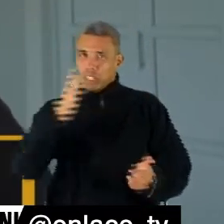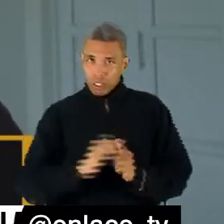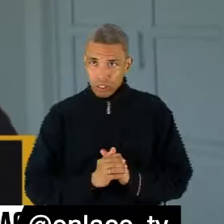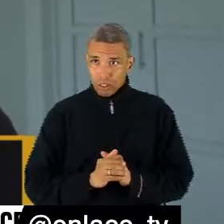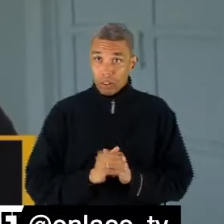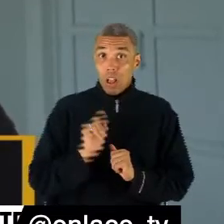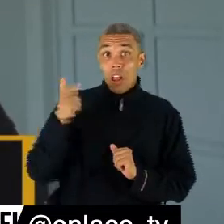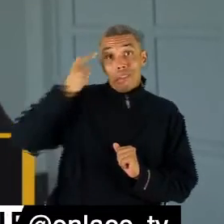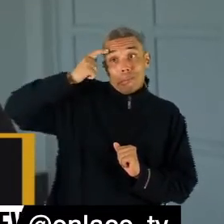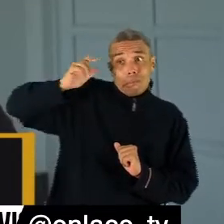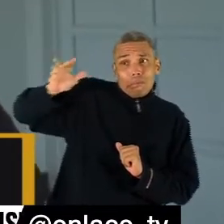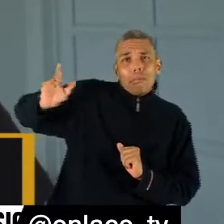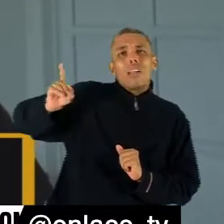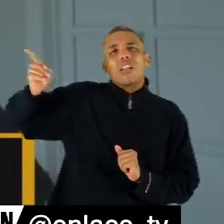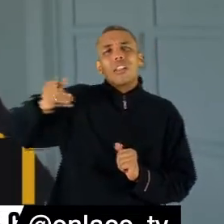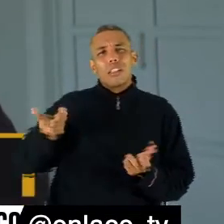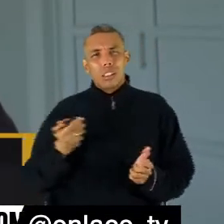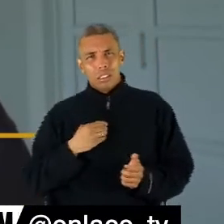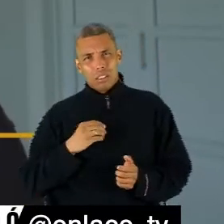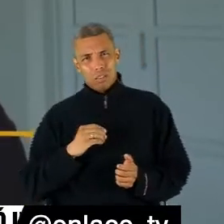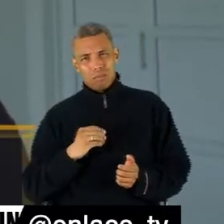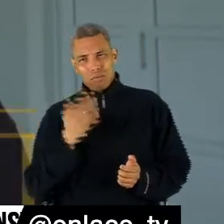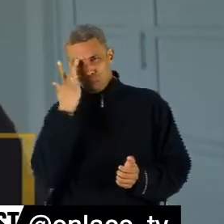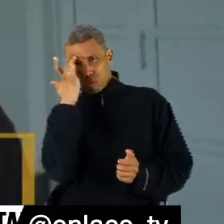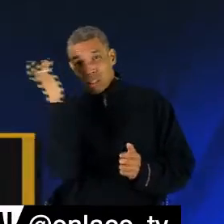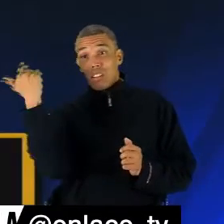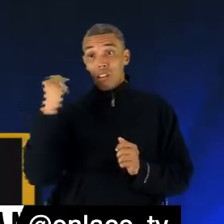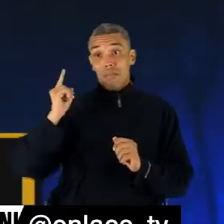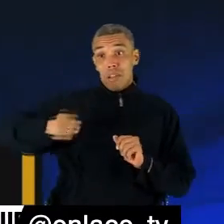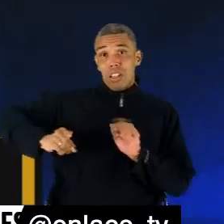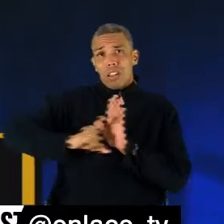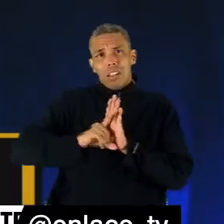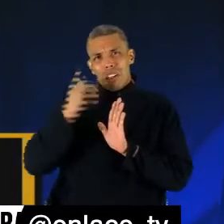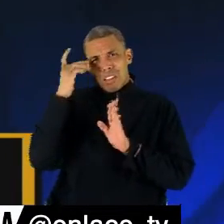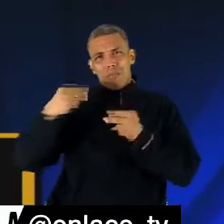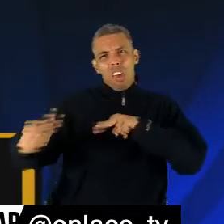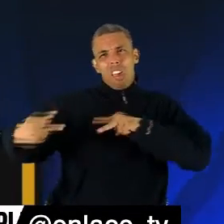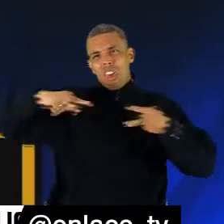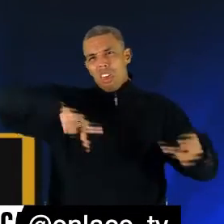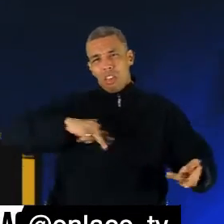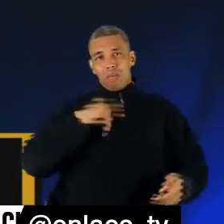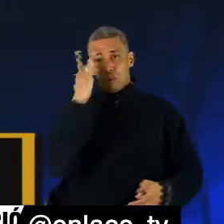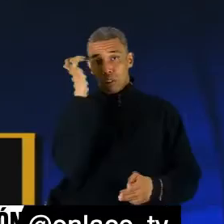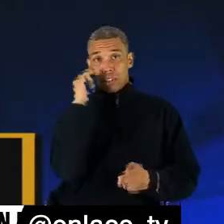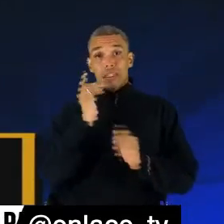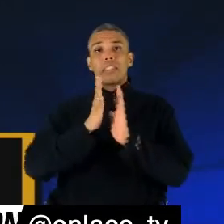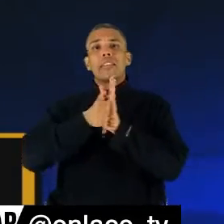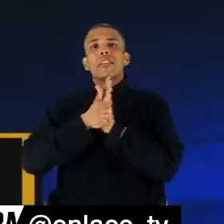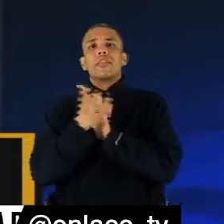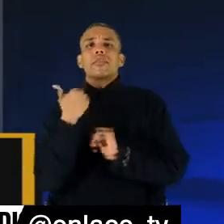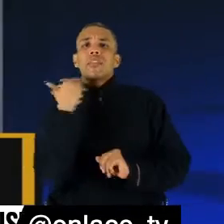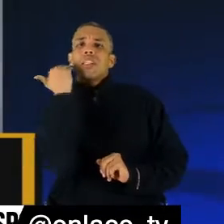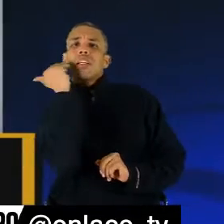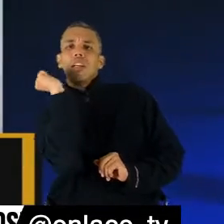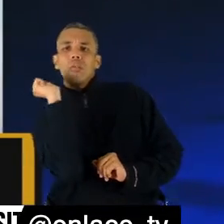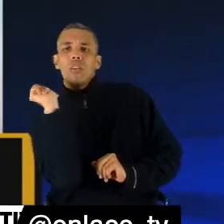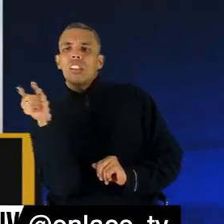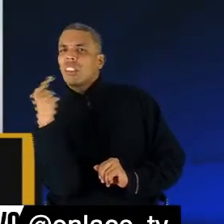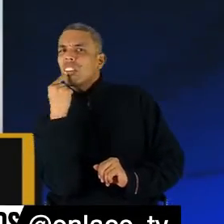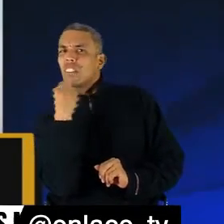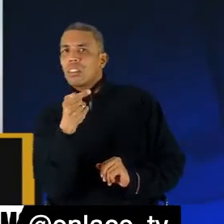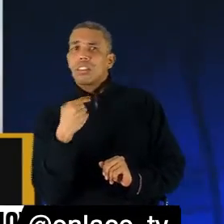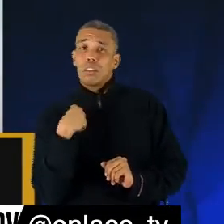declaraciones del presidente nacional de la USO, César Loza, y a las versiones que han circulado por la denuncia de una dirigente sindical que manifiesta haber